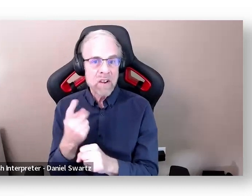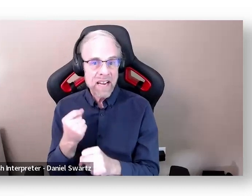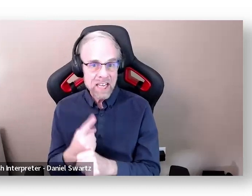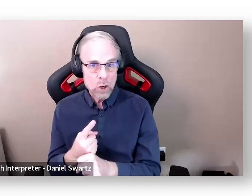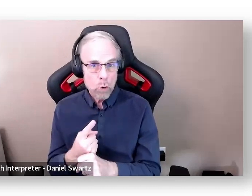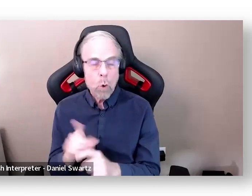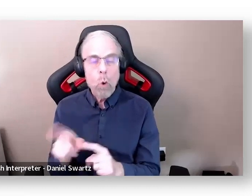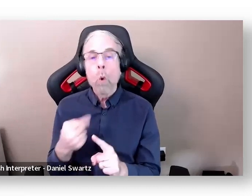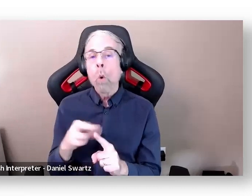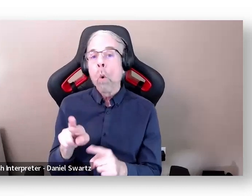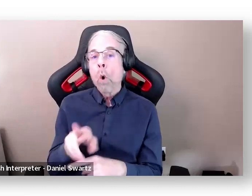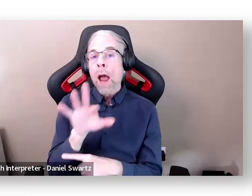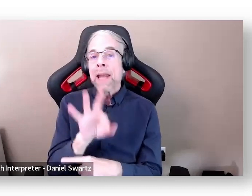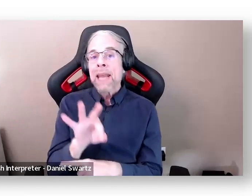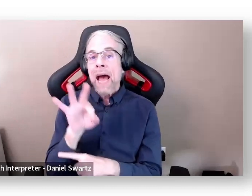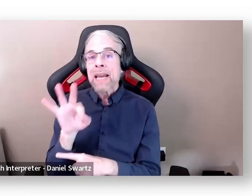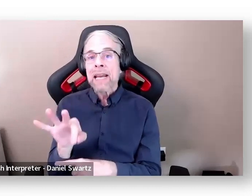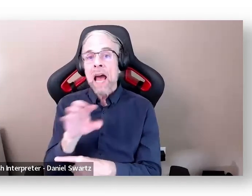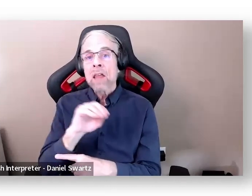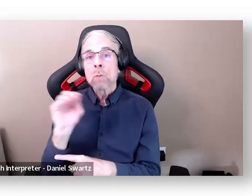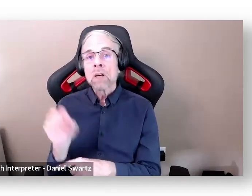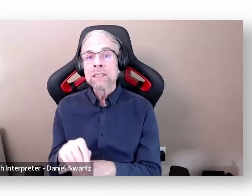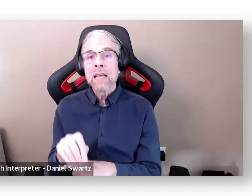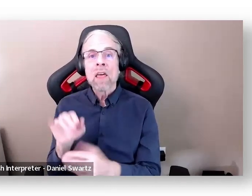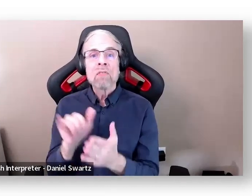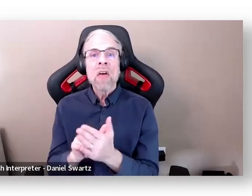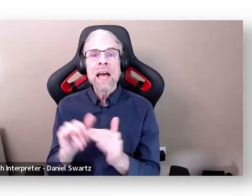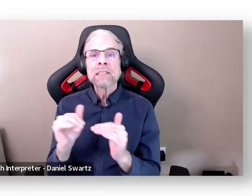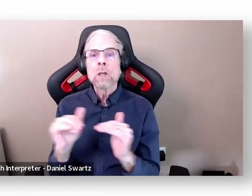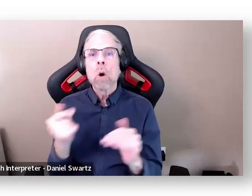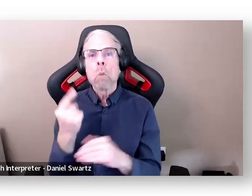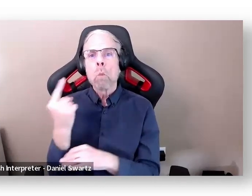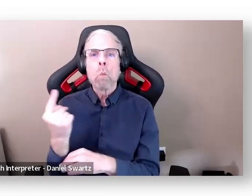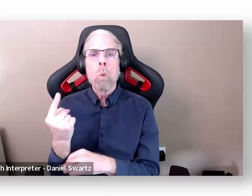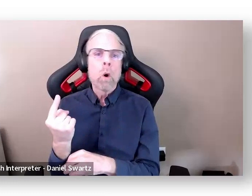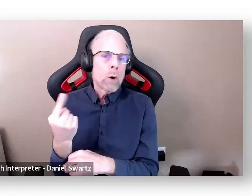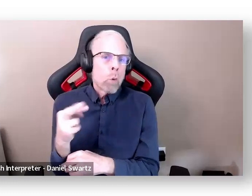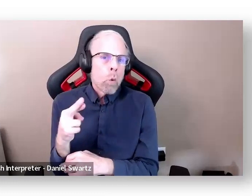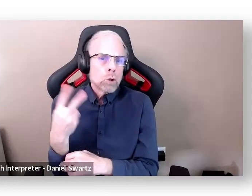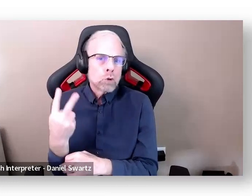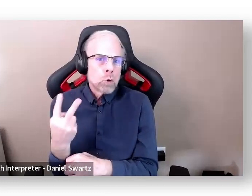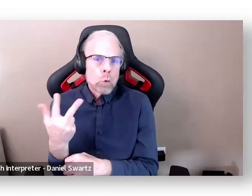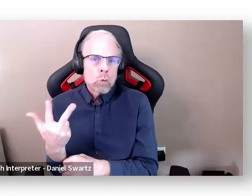95%, cuando llega a nivel tan alto, extremo, o